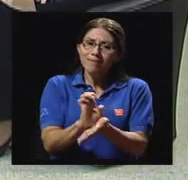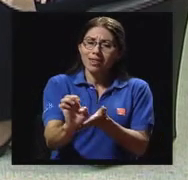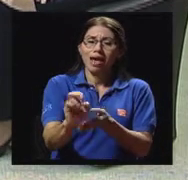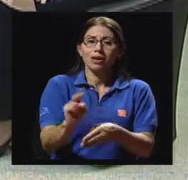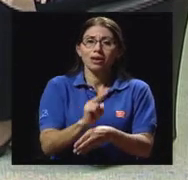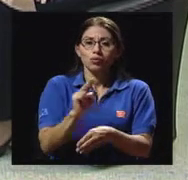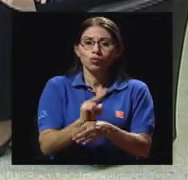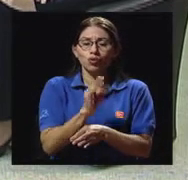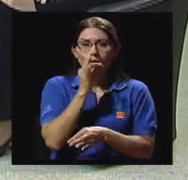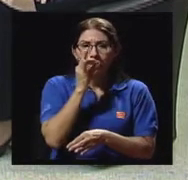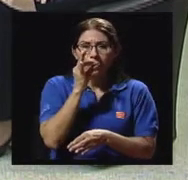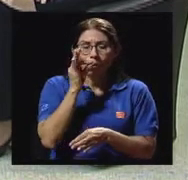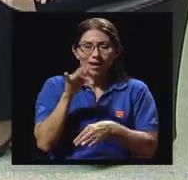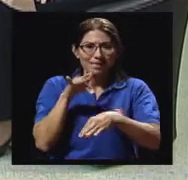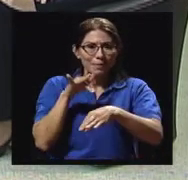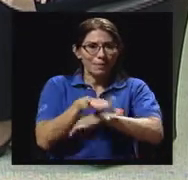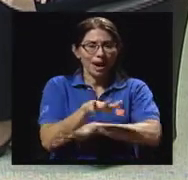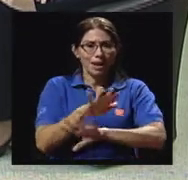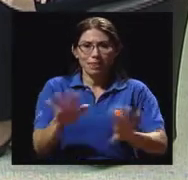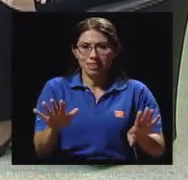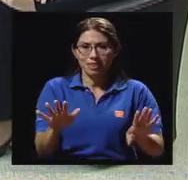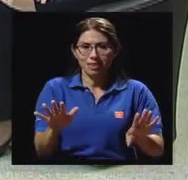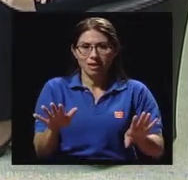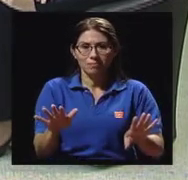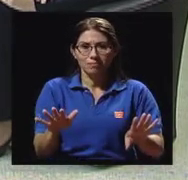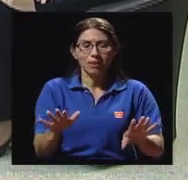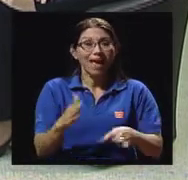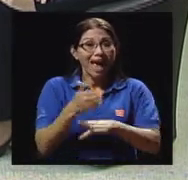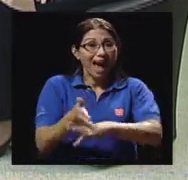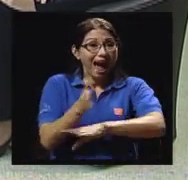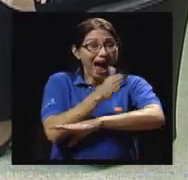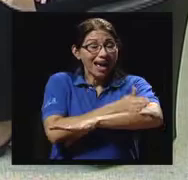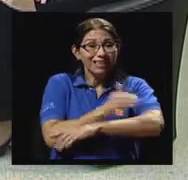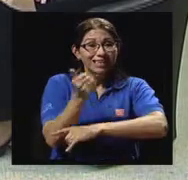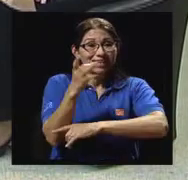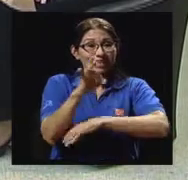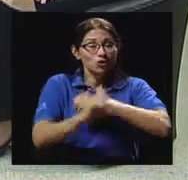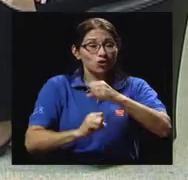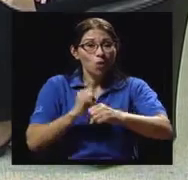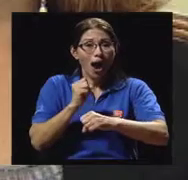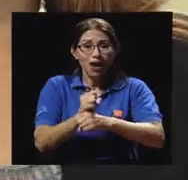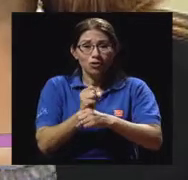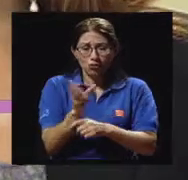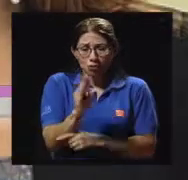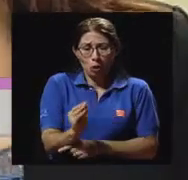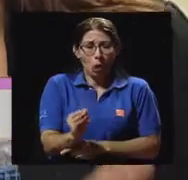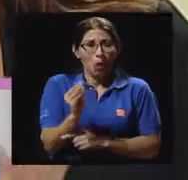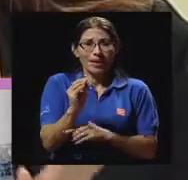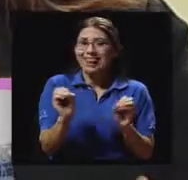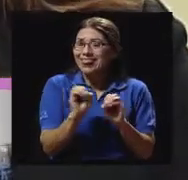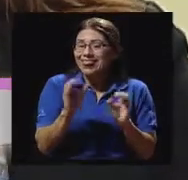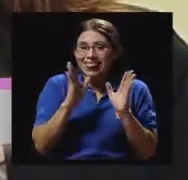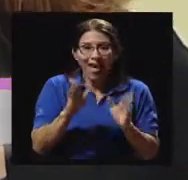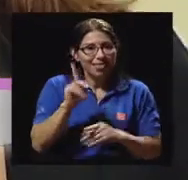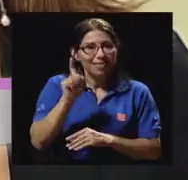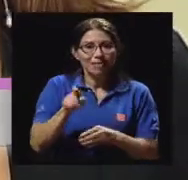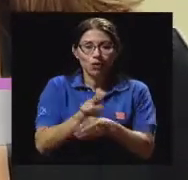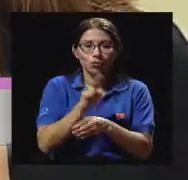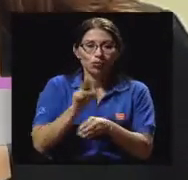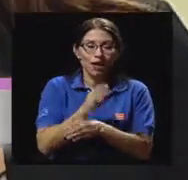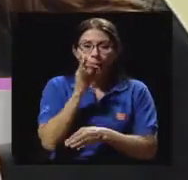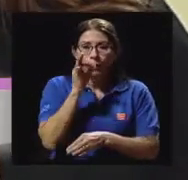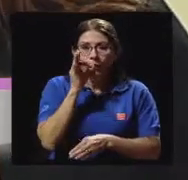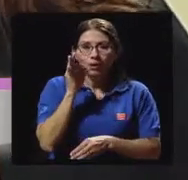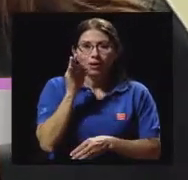tempranamente. O sea, antes de los 18 años, nadie debería de consumir. Pero eso, ¿verdad? En nuestro país